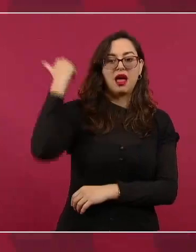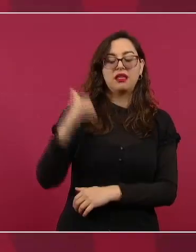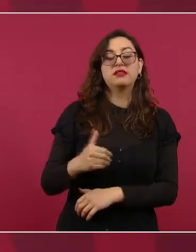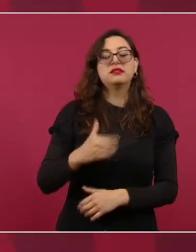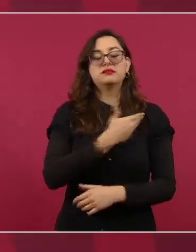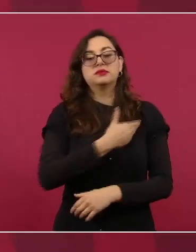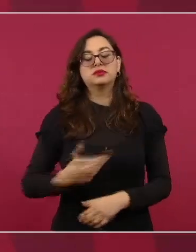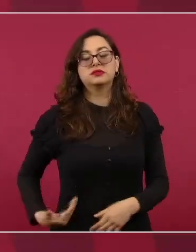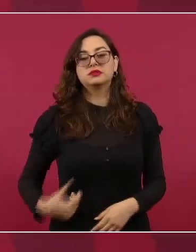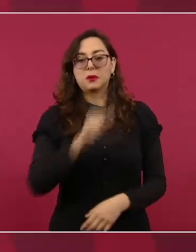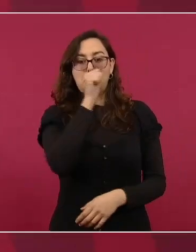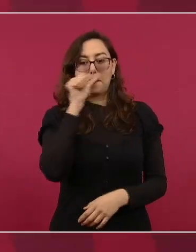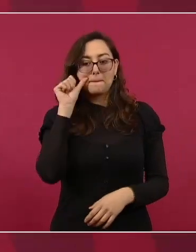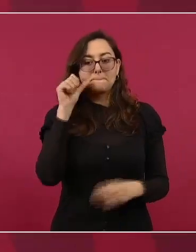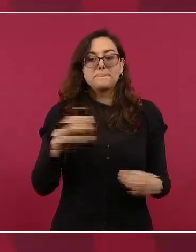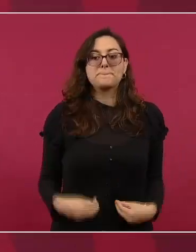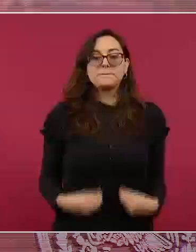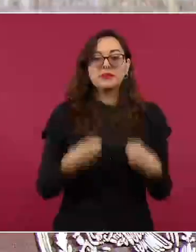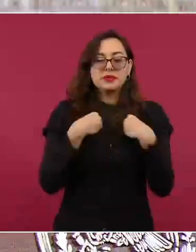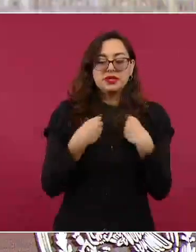donde